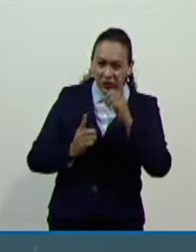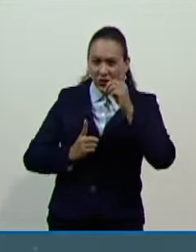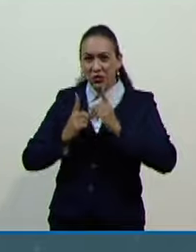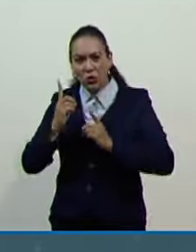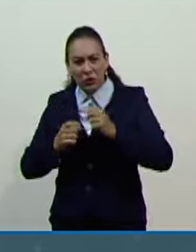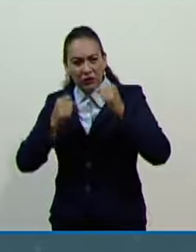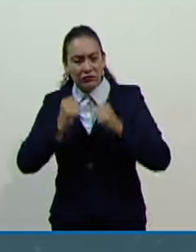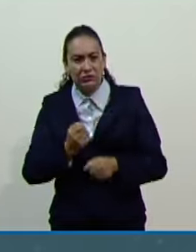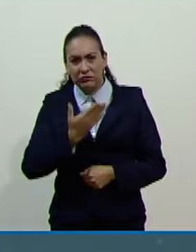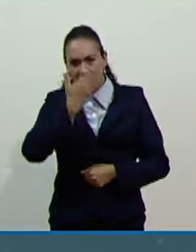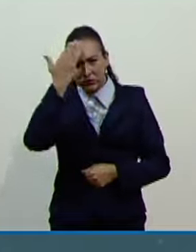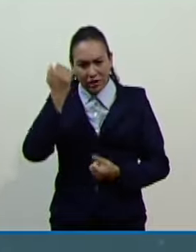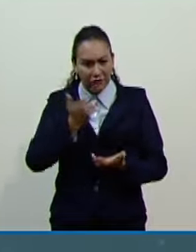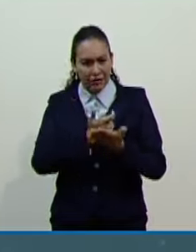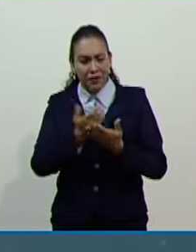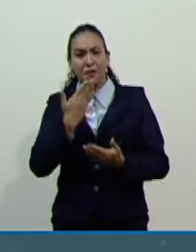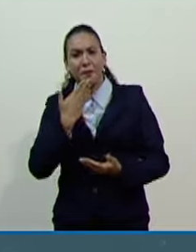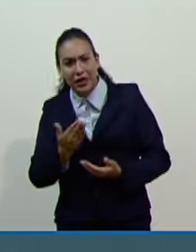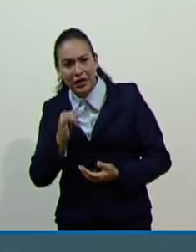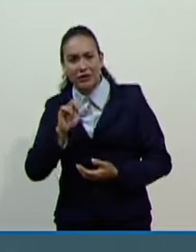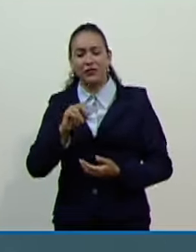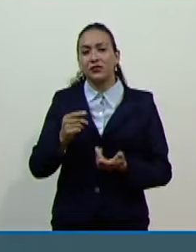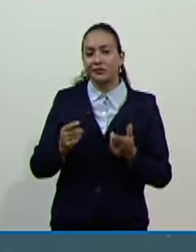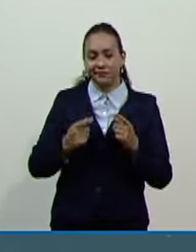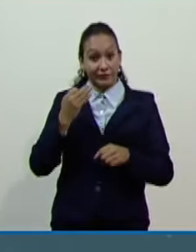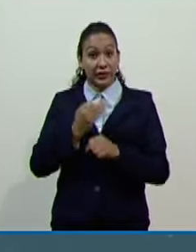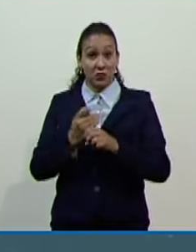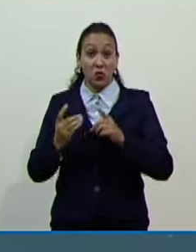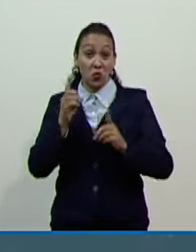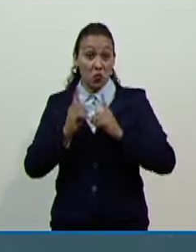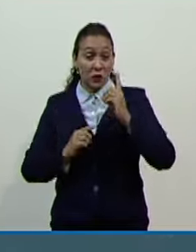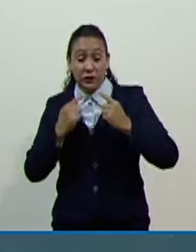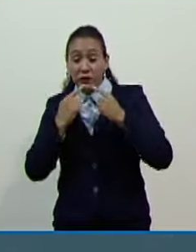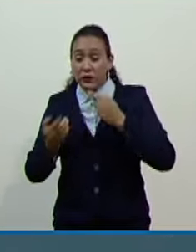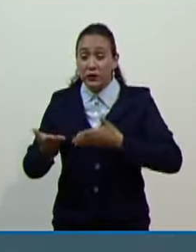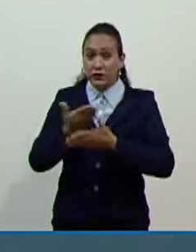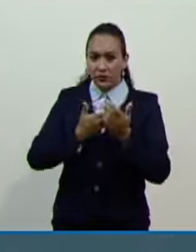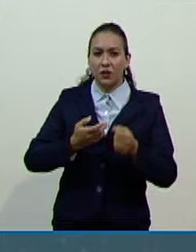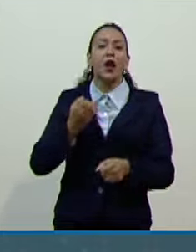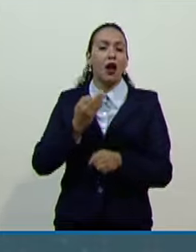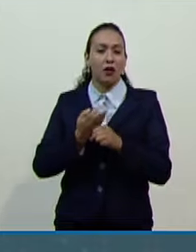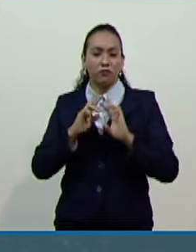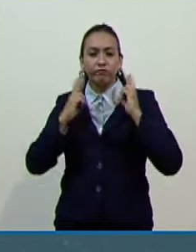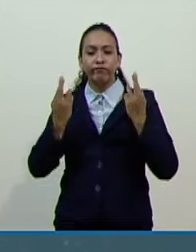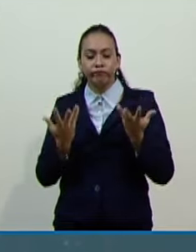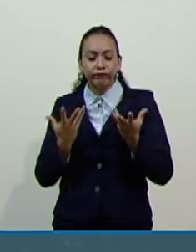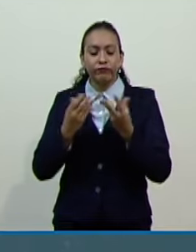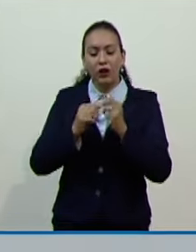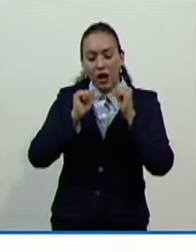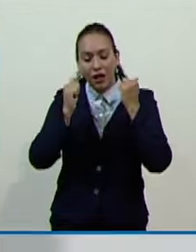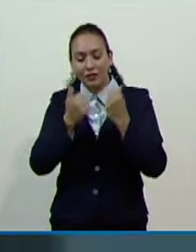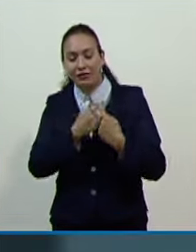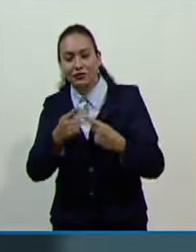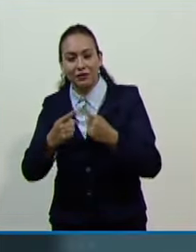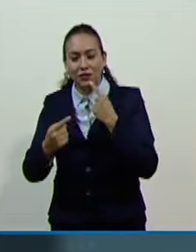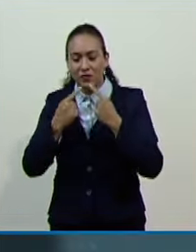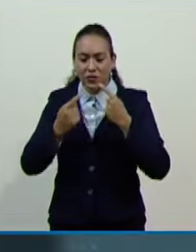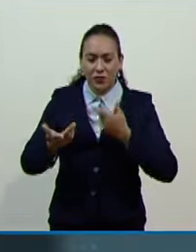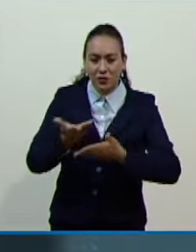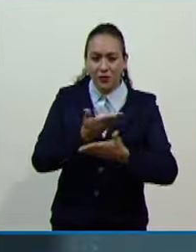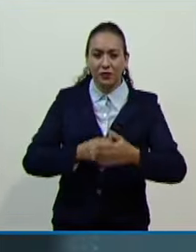de continuar con las mesas de trabajo y diálogo que se están celebrando con los dirigentes de diversas asociaciones y organizaciones de